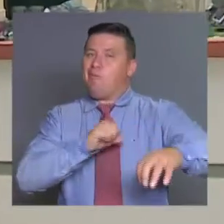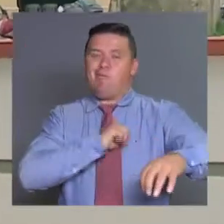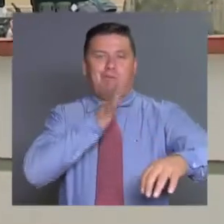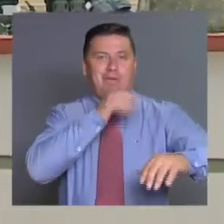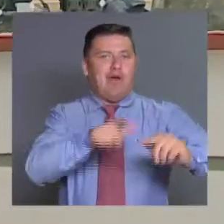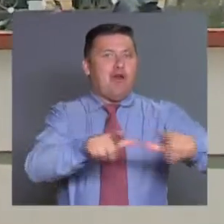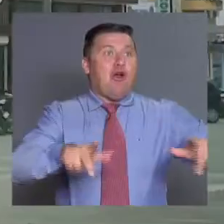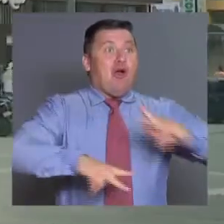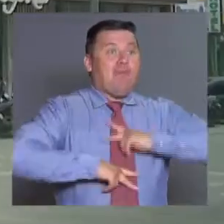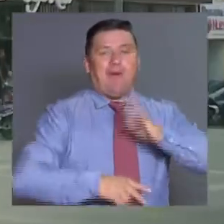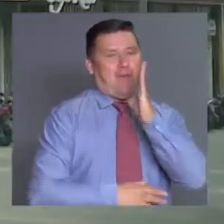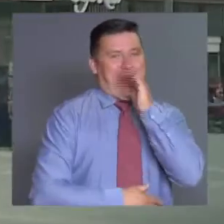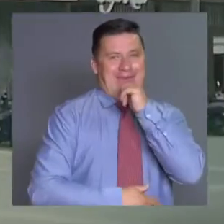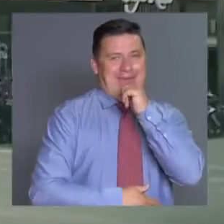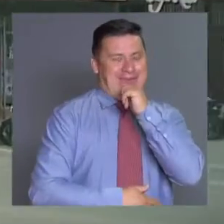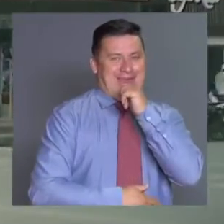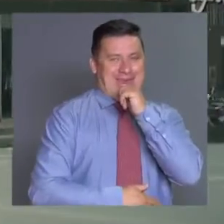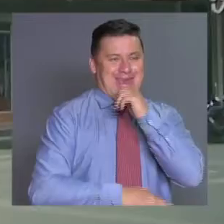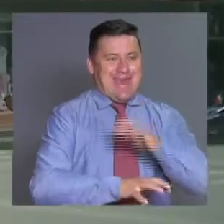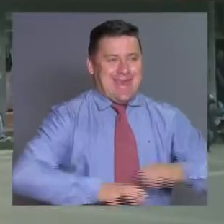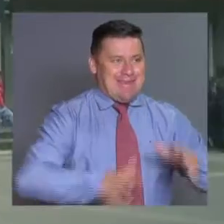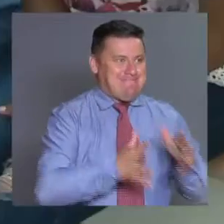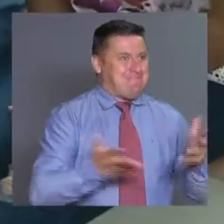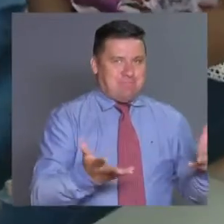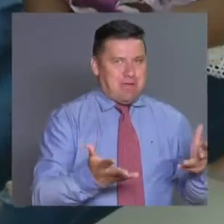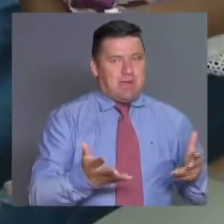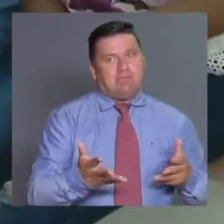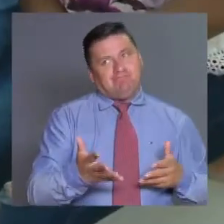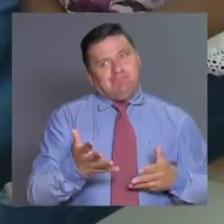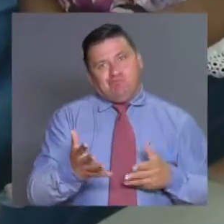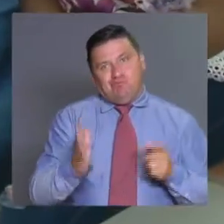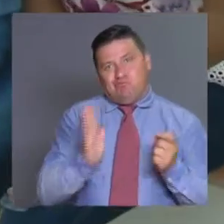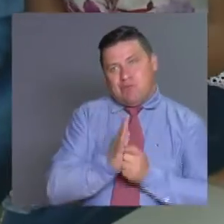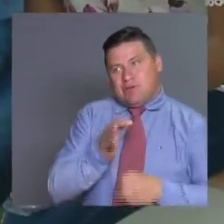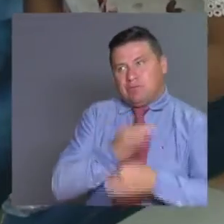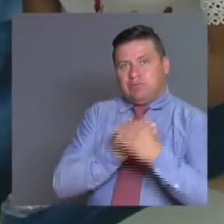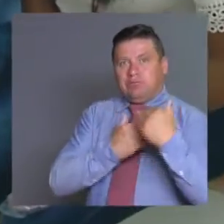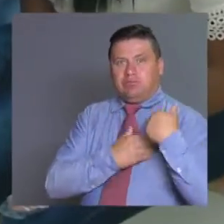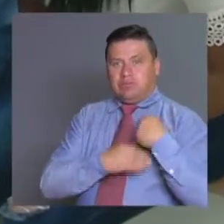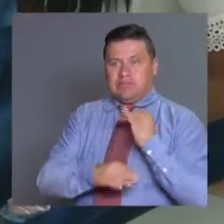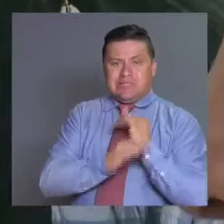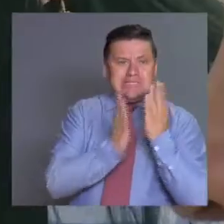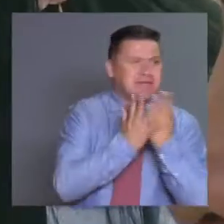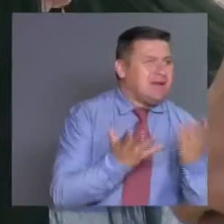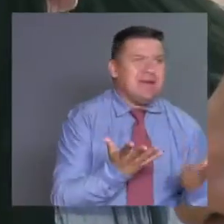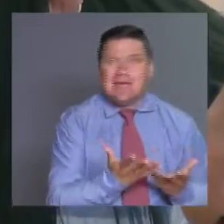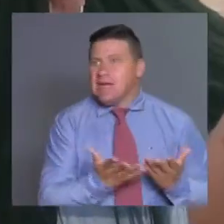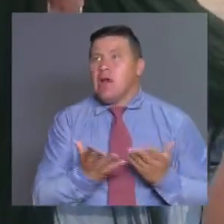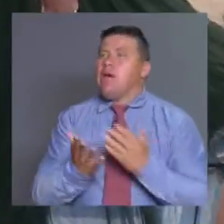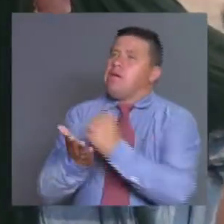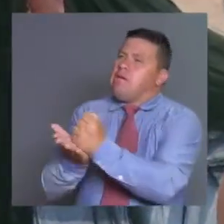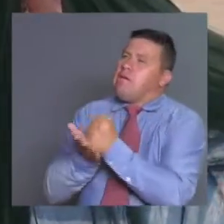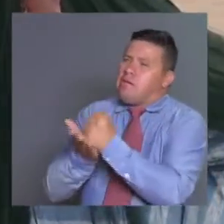con instalaciones propias para desarrollar sus actividades académicas por eso sus funcionarios y estudiantes piden ayuda a las autoridades locales